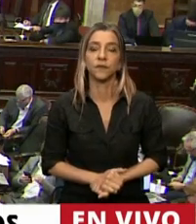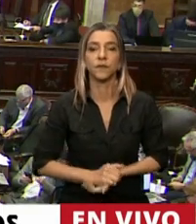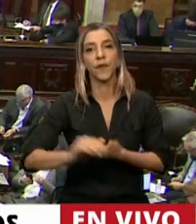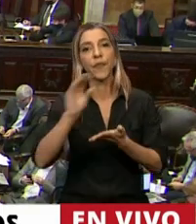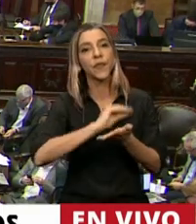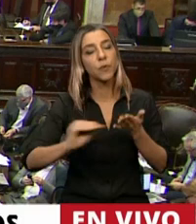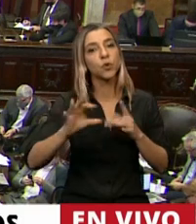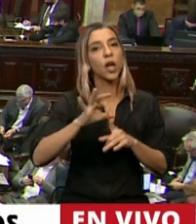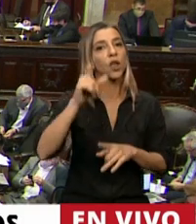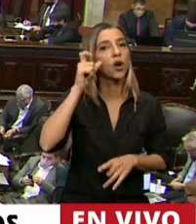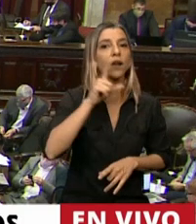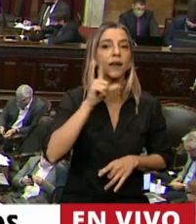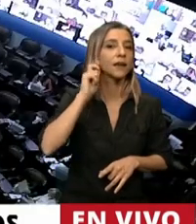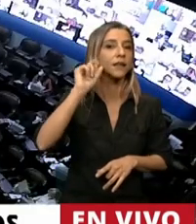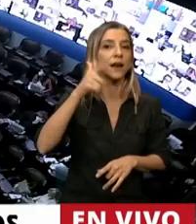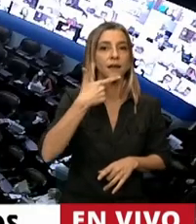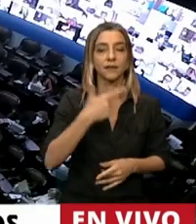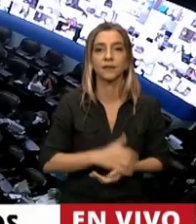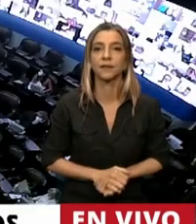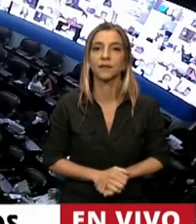Diputado Fabio Ketlas.